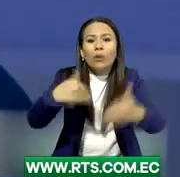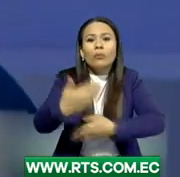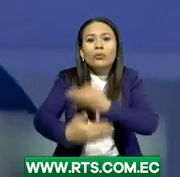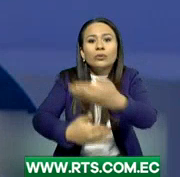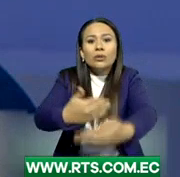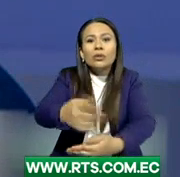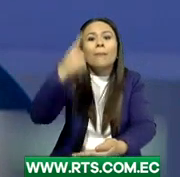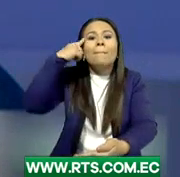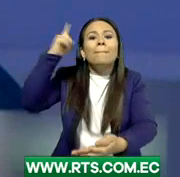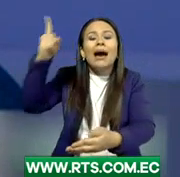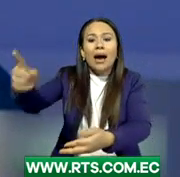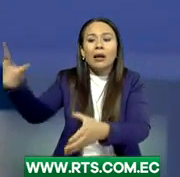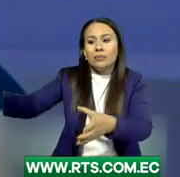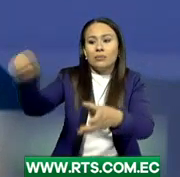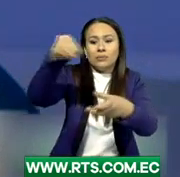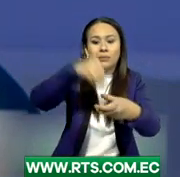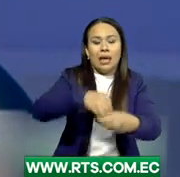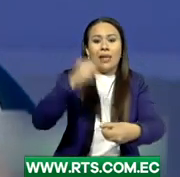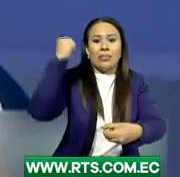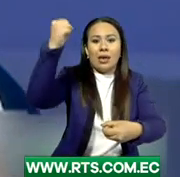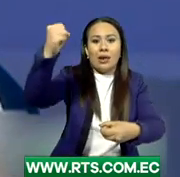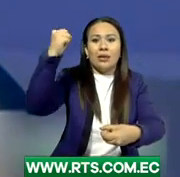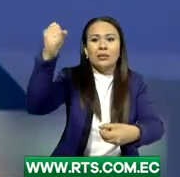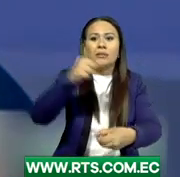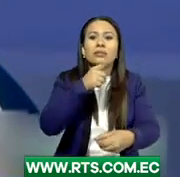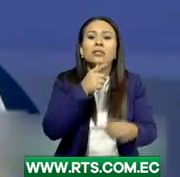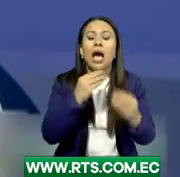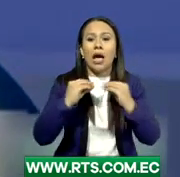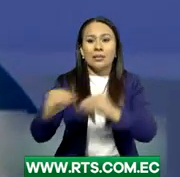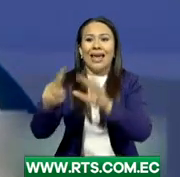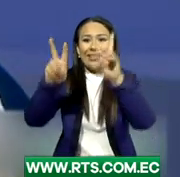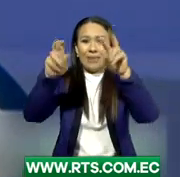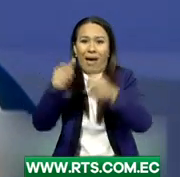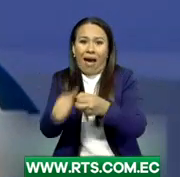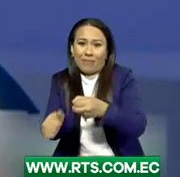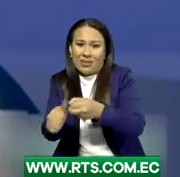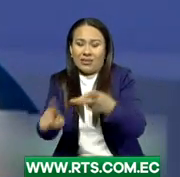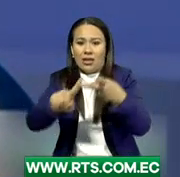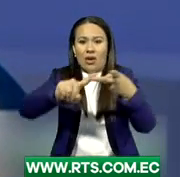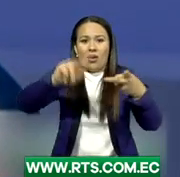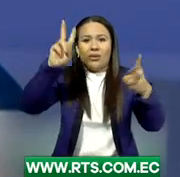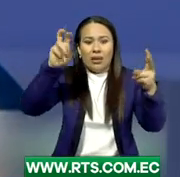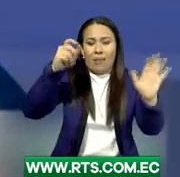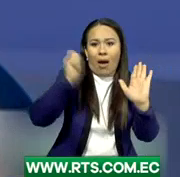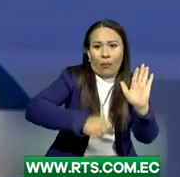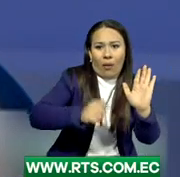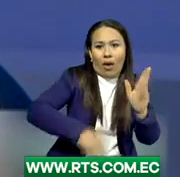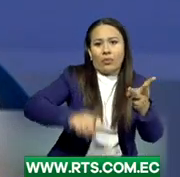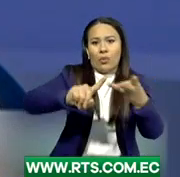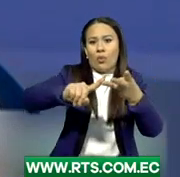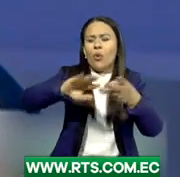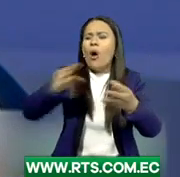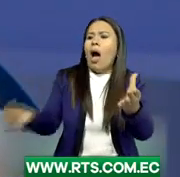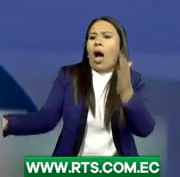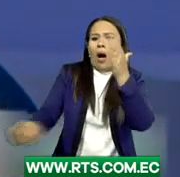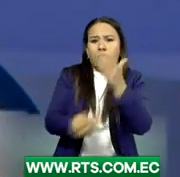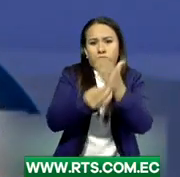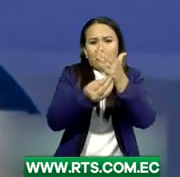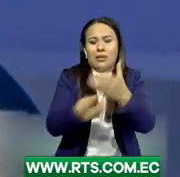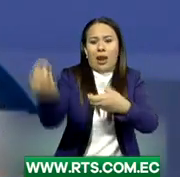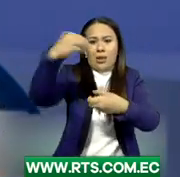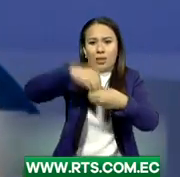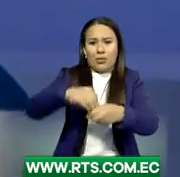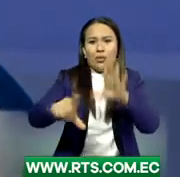para la restitución de derechos tanto en el ámbito administrativo en el ámbito penal pues también se tendrá que incluir dentro del